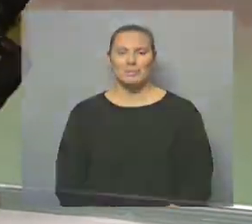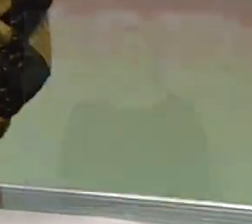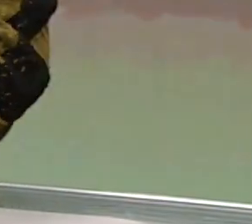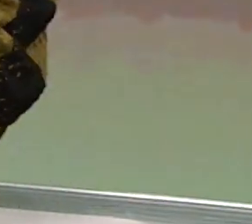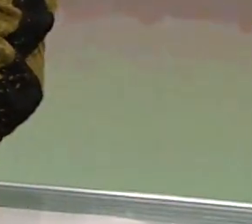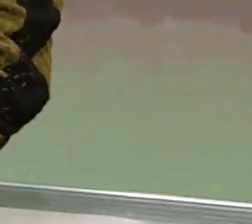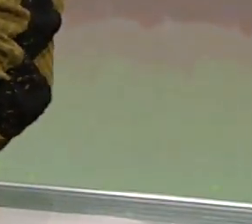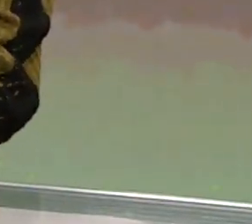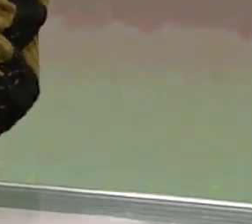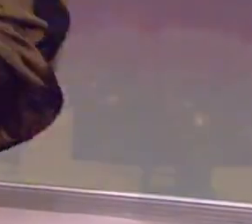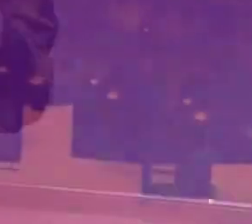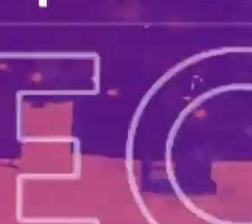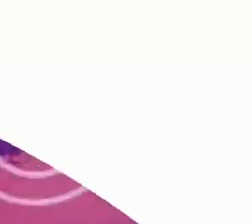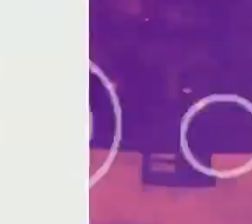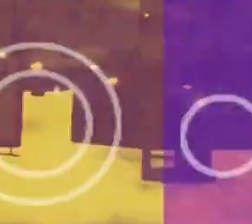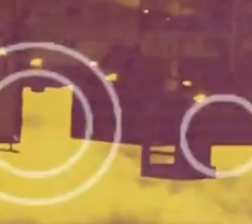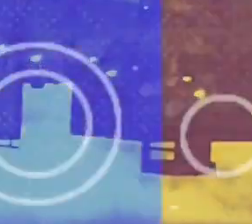¡Acción!